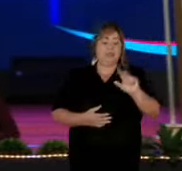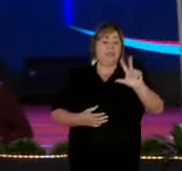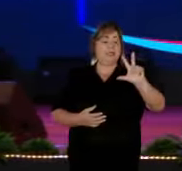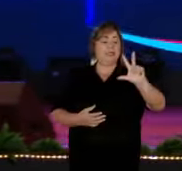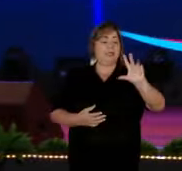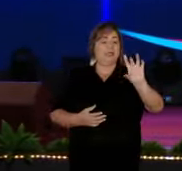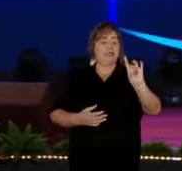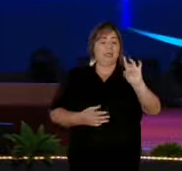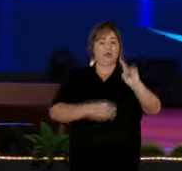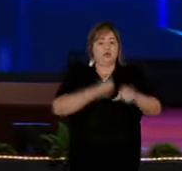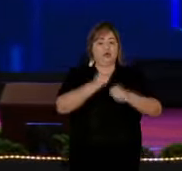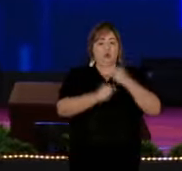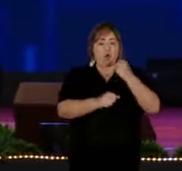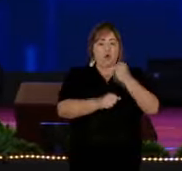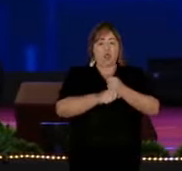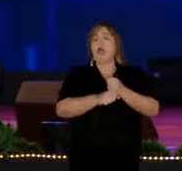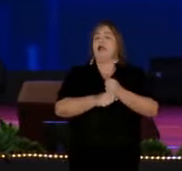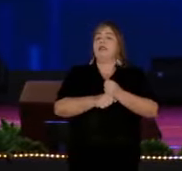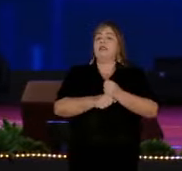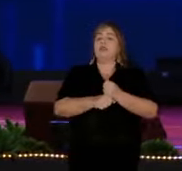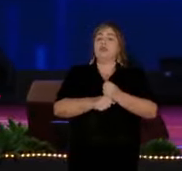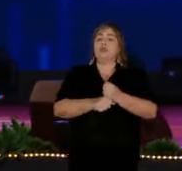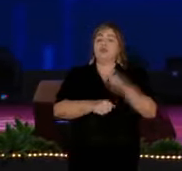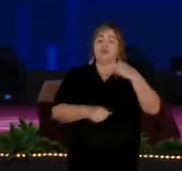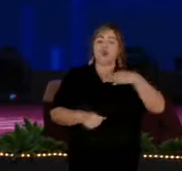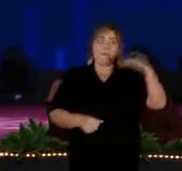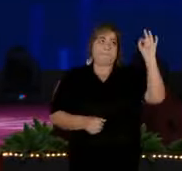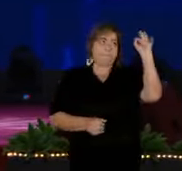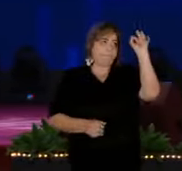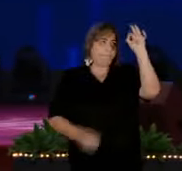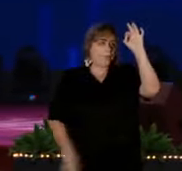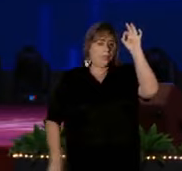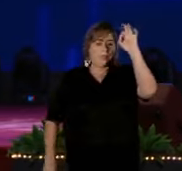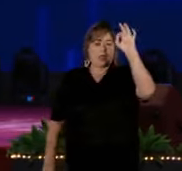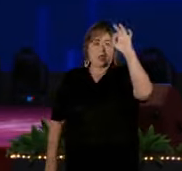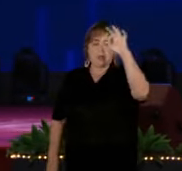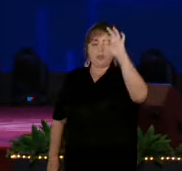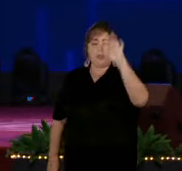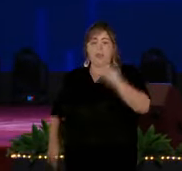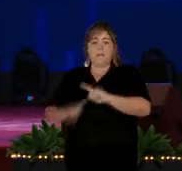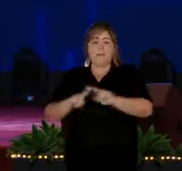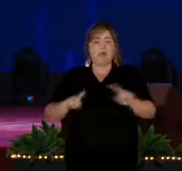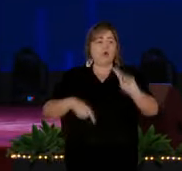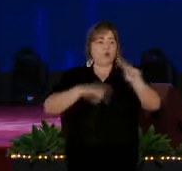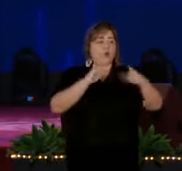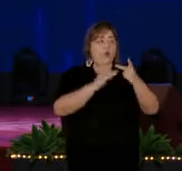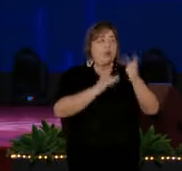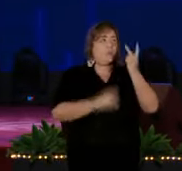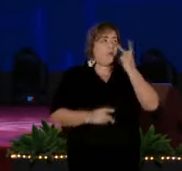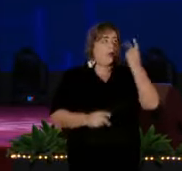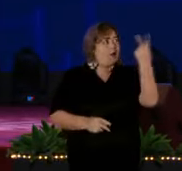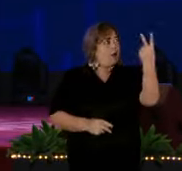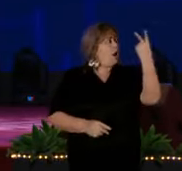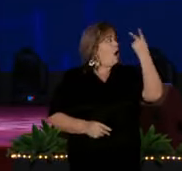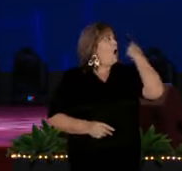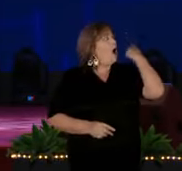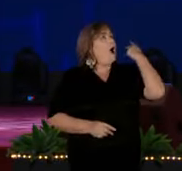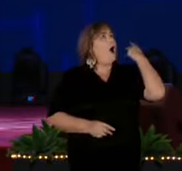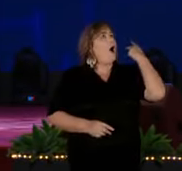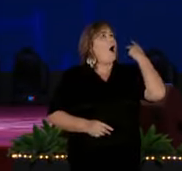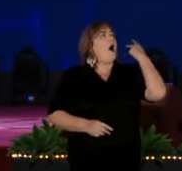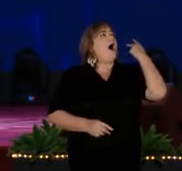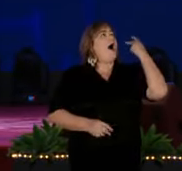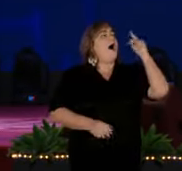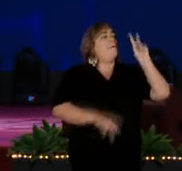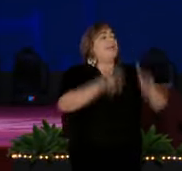he predicado algunos mensajes en esta vida. Pero qué lindo cuando miro hacia atrás y veo que hay tanta gente que se ha sostenido por la palabra que